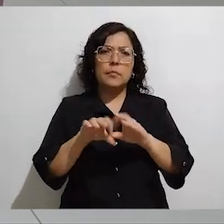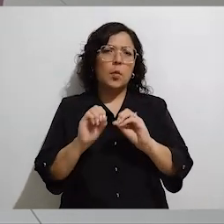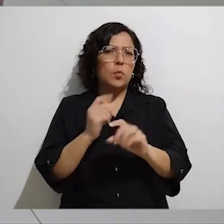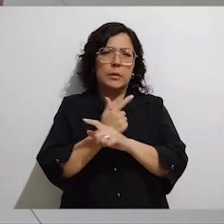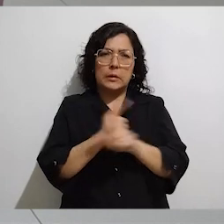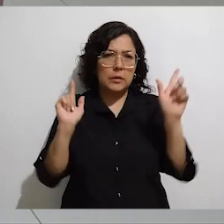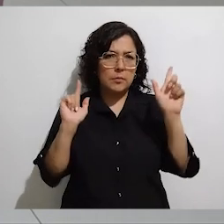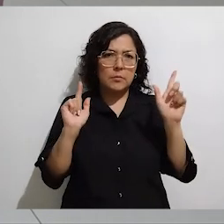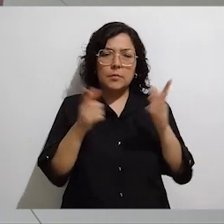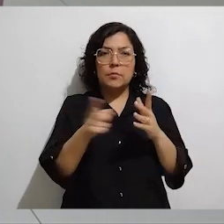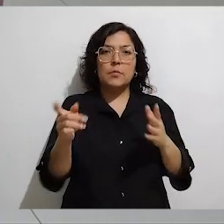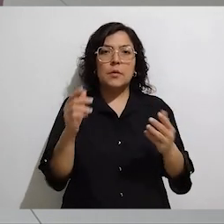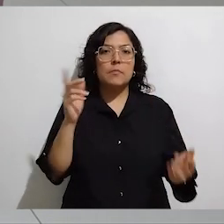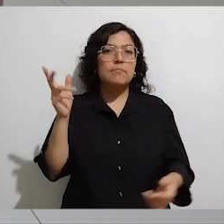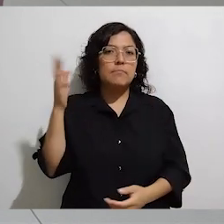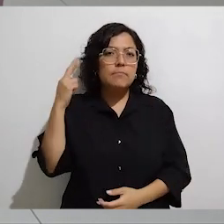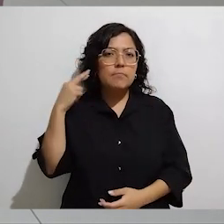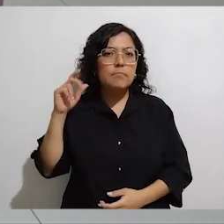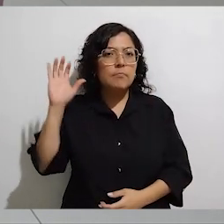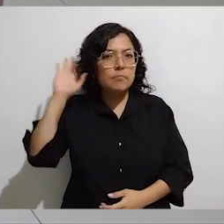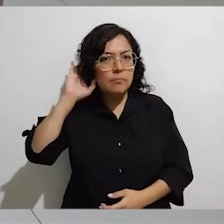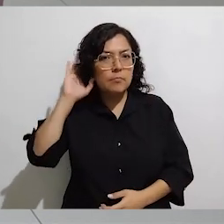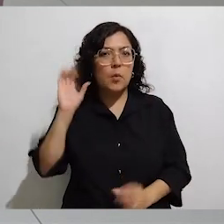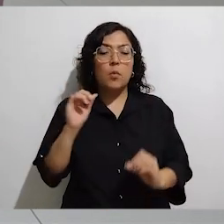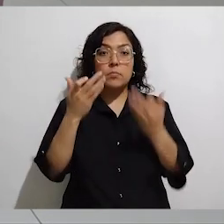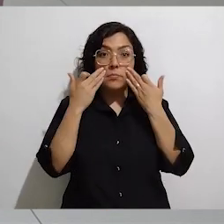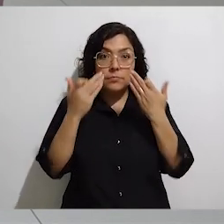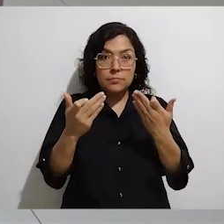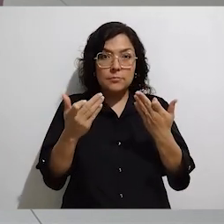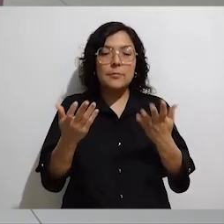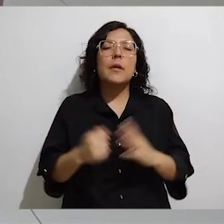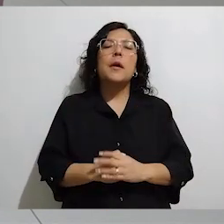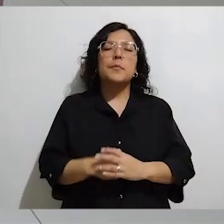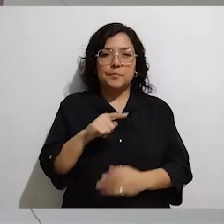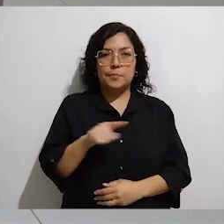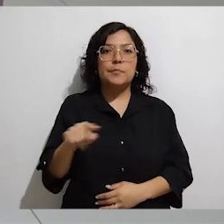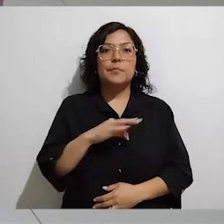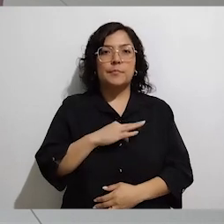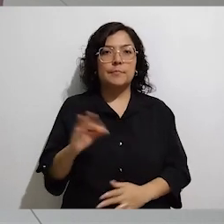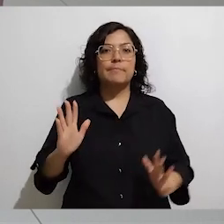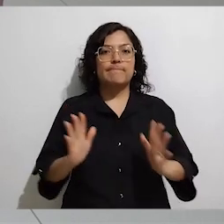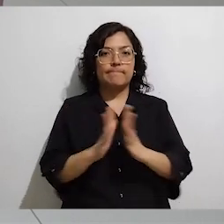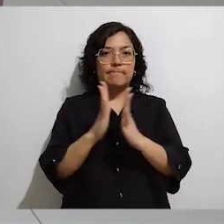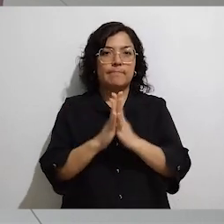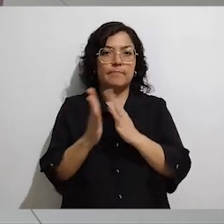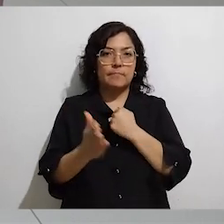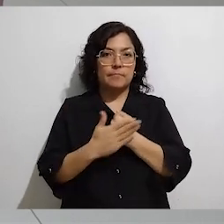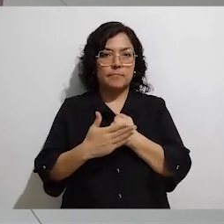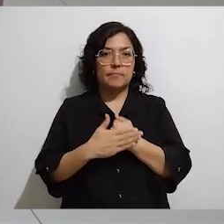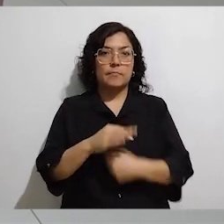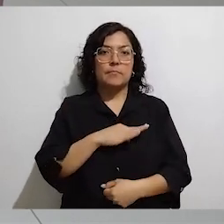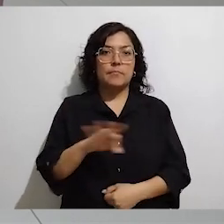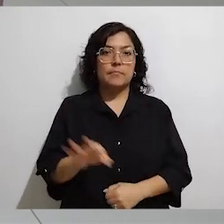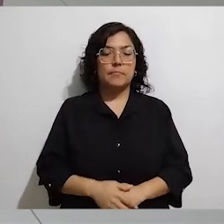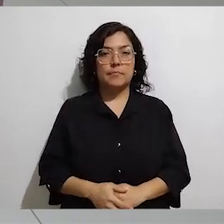estén escuchando o viendo, puedan tener una mayor participación e incidencia en las tareas propias de la